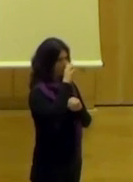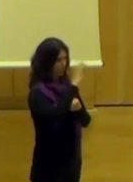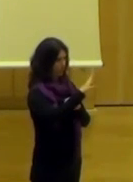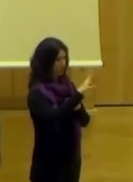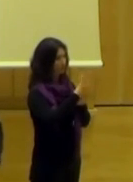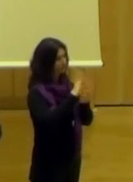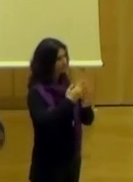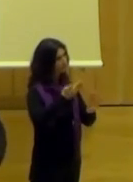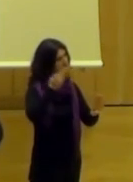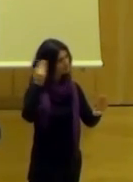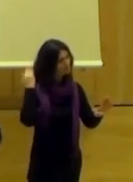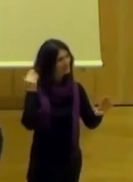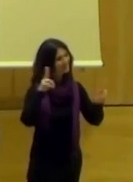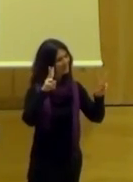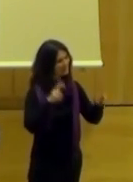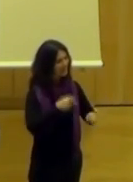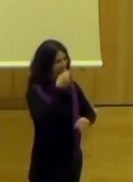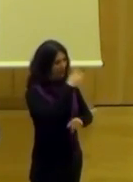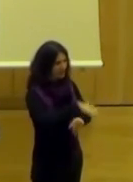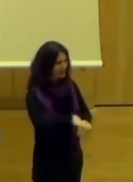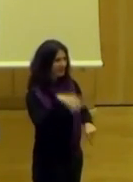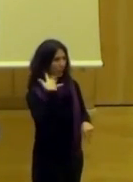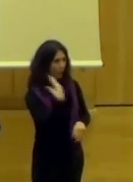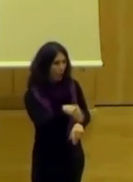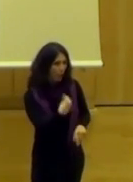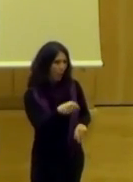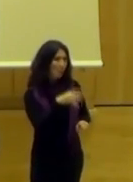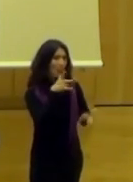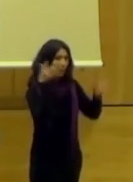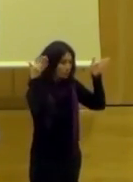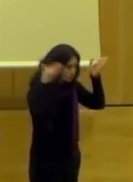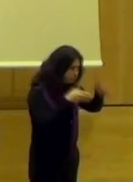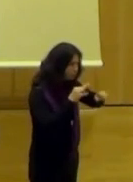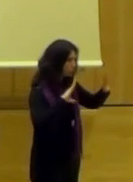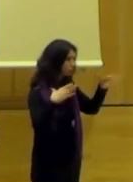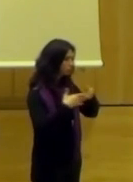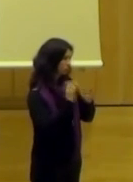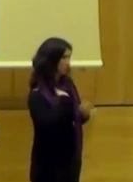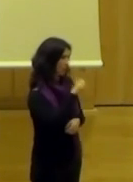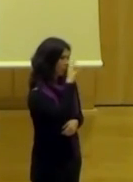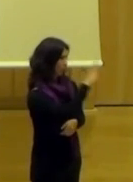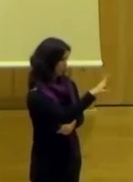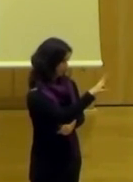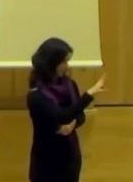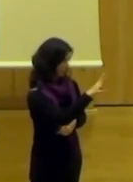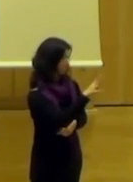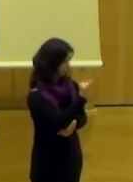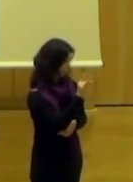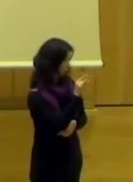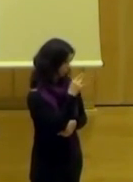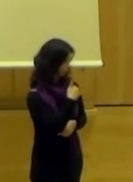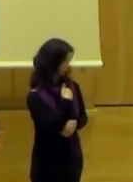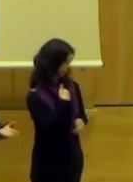4 años. Llevamos antes un poco con el trabajo de los chavales, pero como intervención comunitaria unos 4 años Y